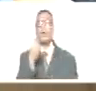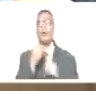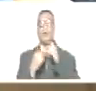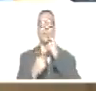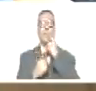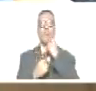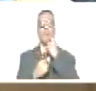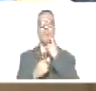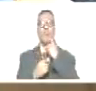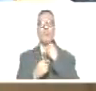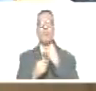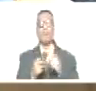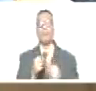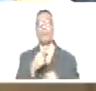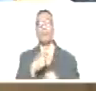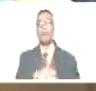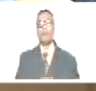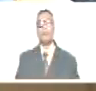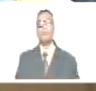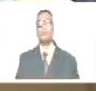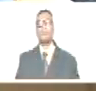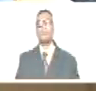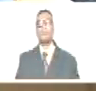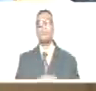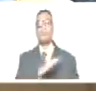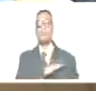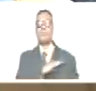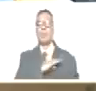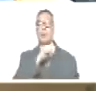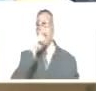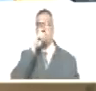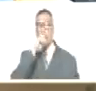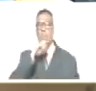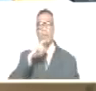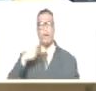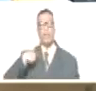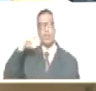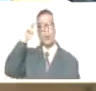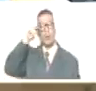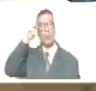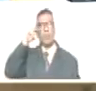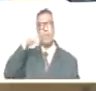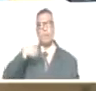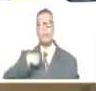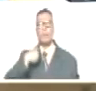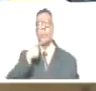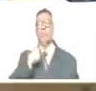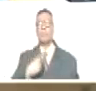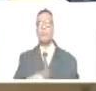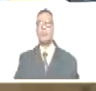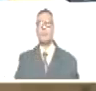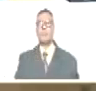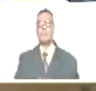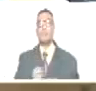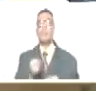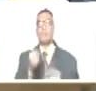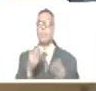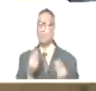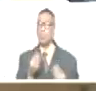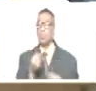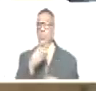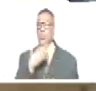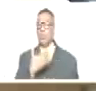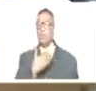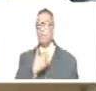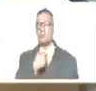bueno, en mi época de docente me dejó gratas realmente